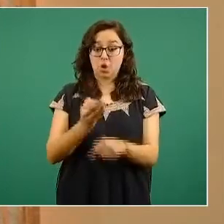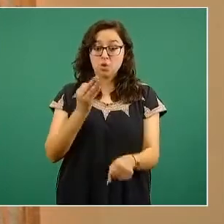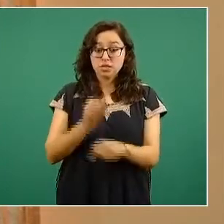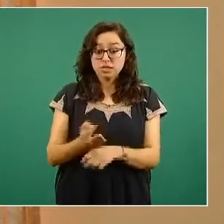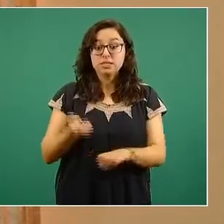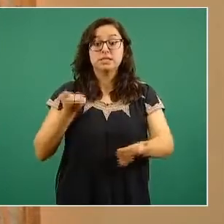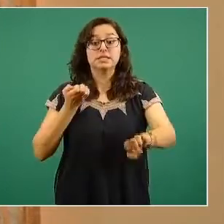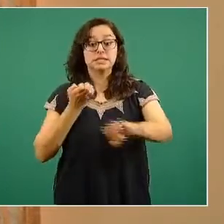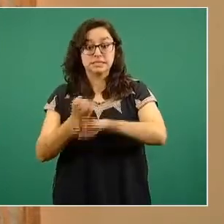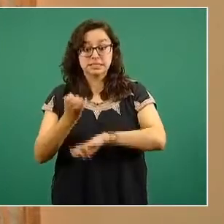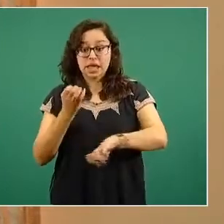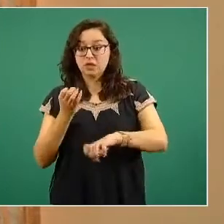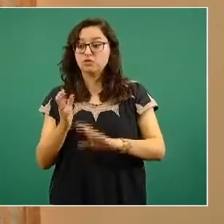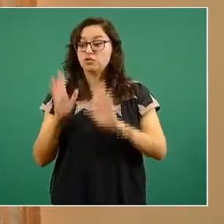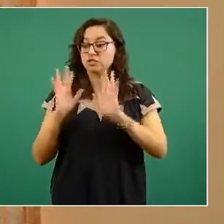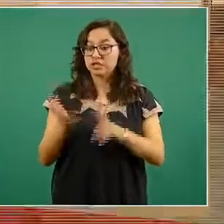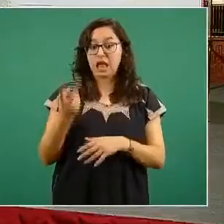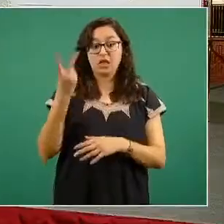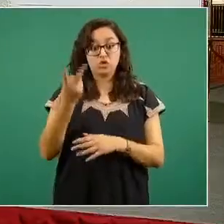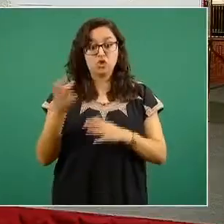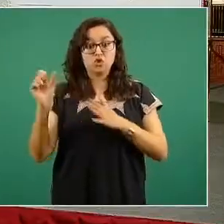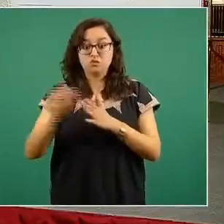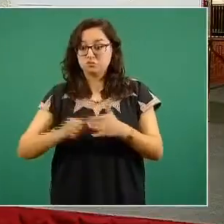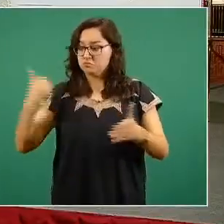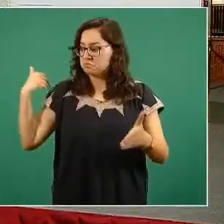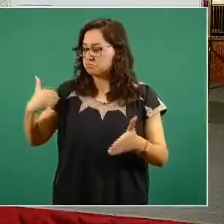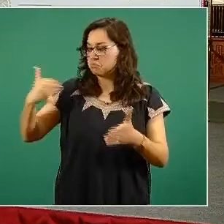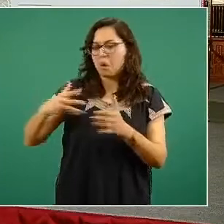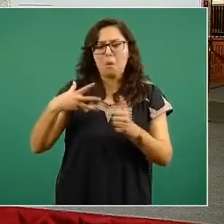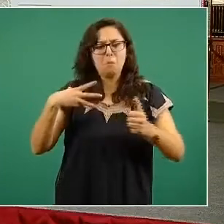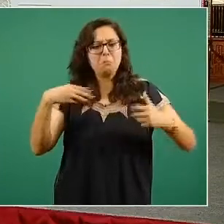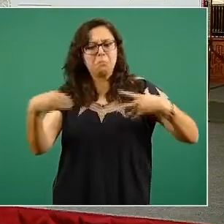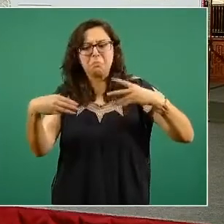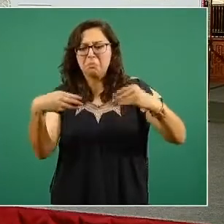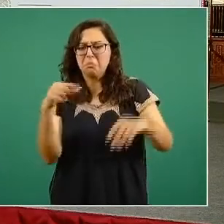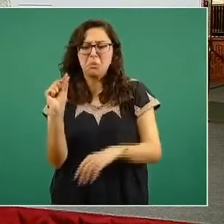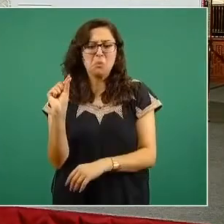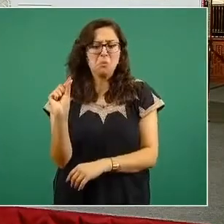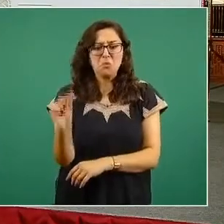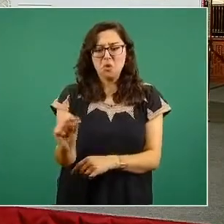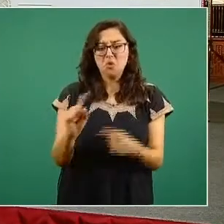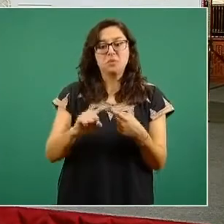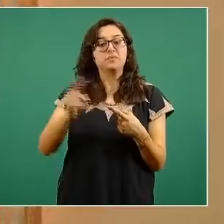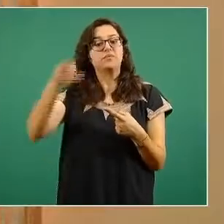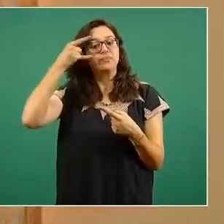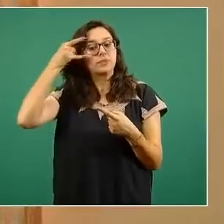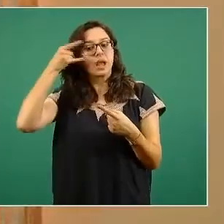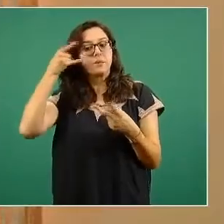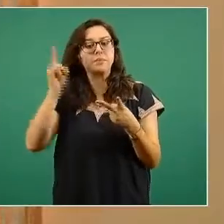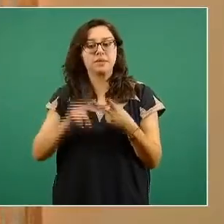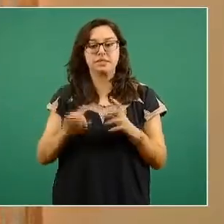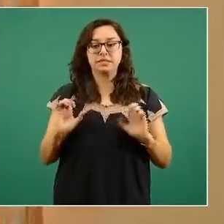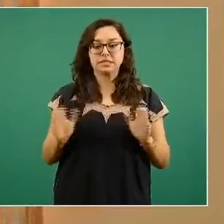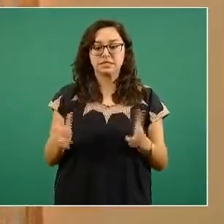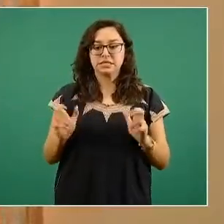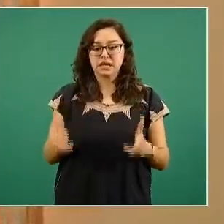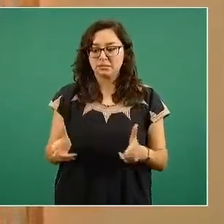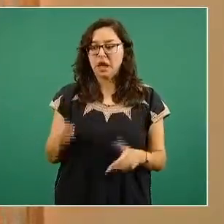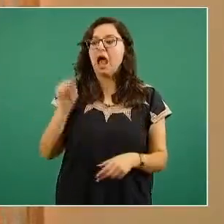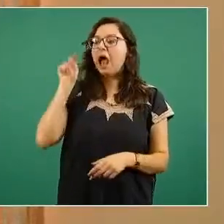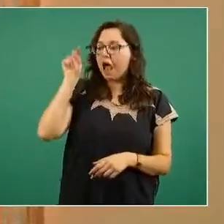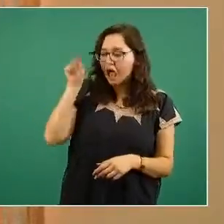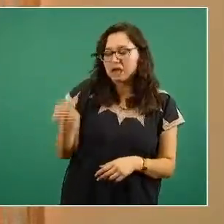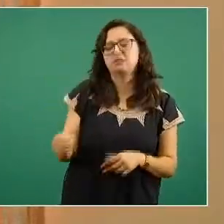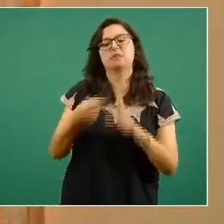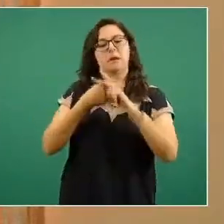momento y ya desde hace más de 2 meses tienen muy baja transmisión, Campeche, Chiapas, son las primeras